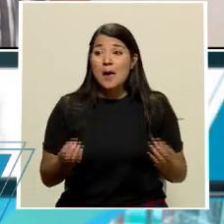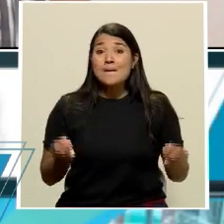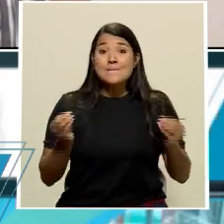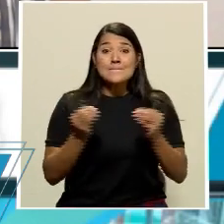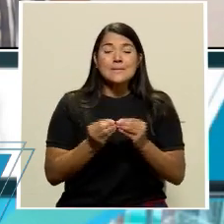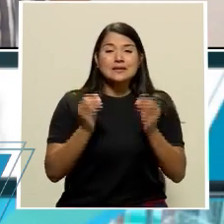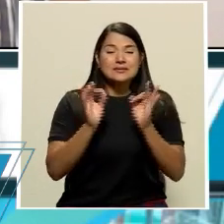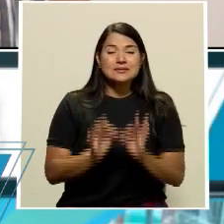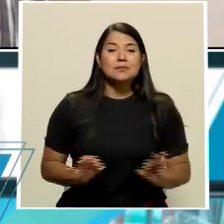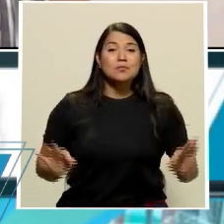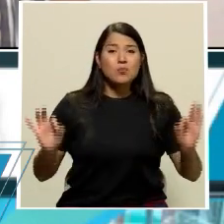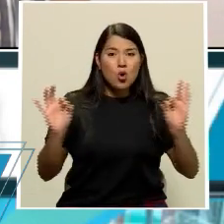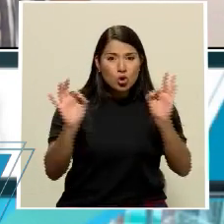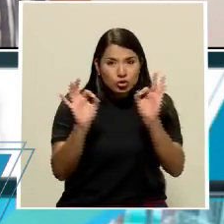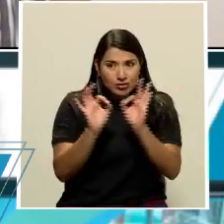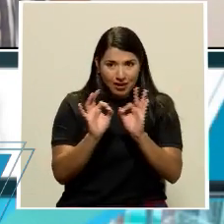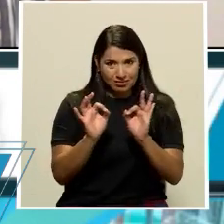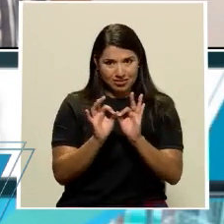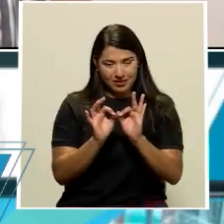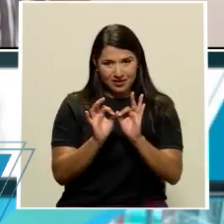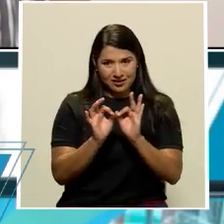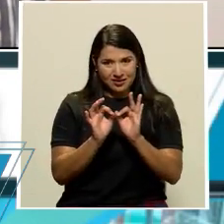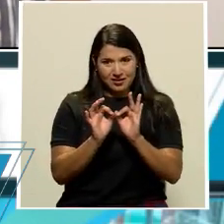más importante que el propio COVID.